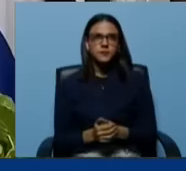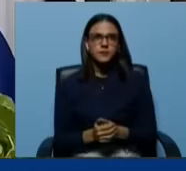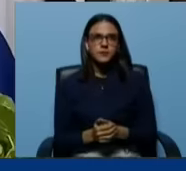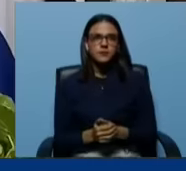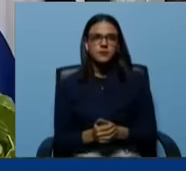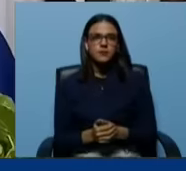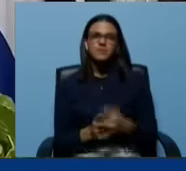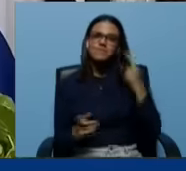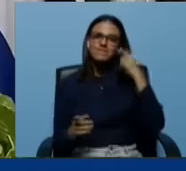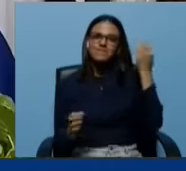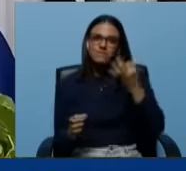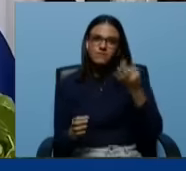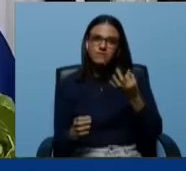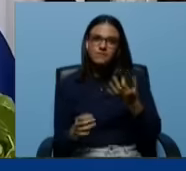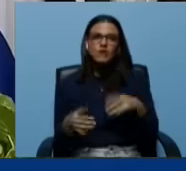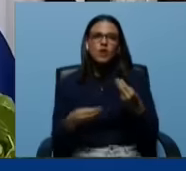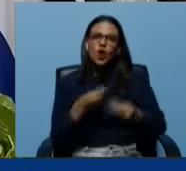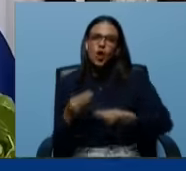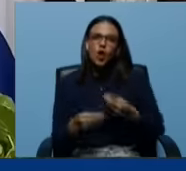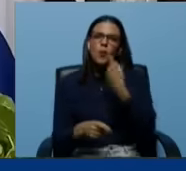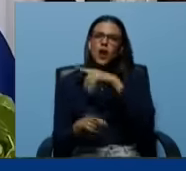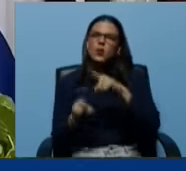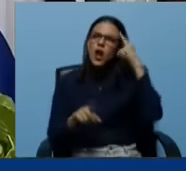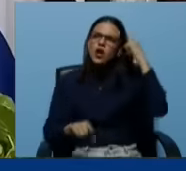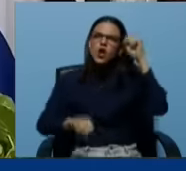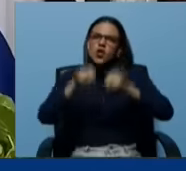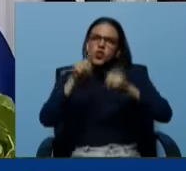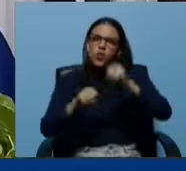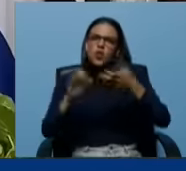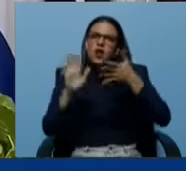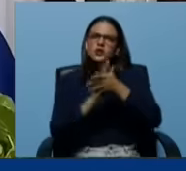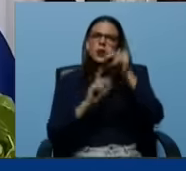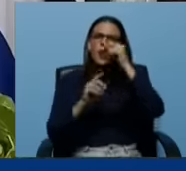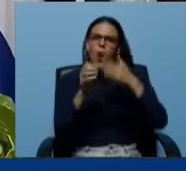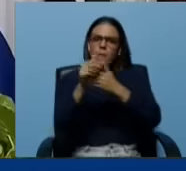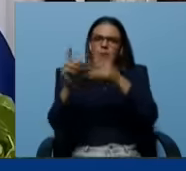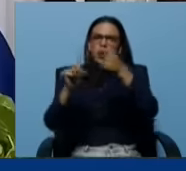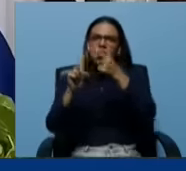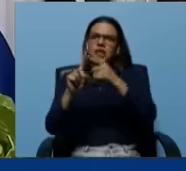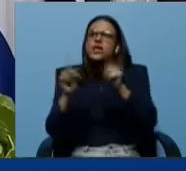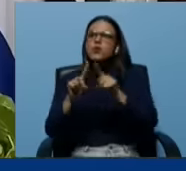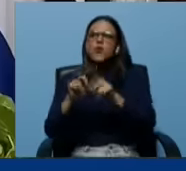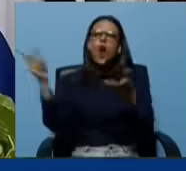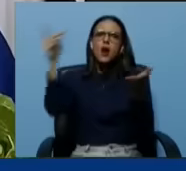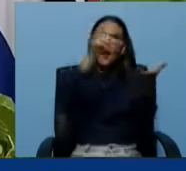para, como tenían la duda de que Sandino regresara a Managua,